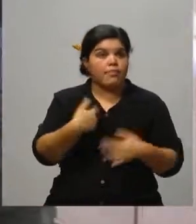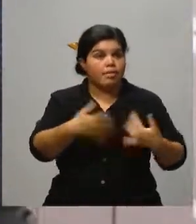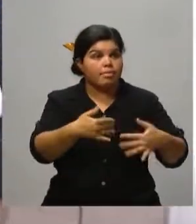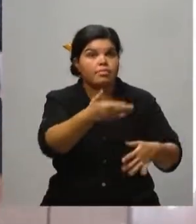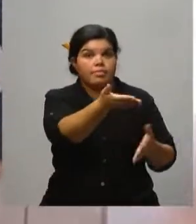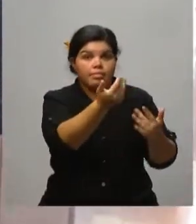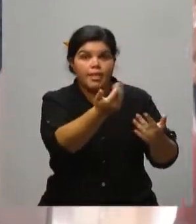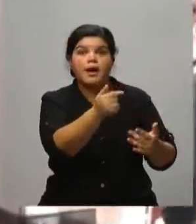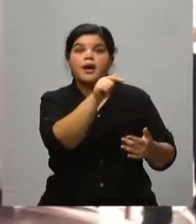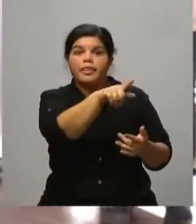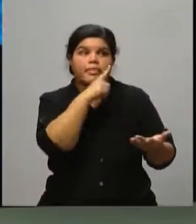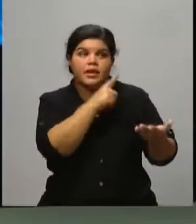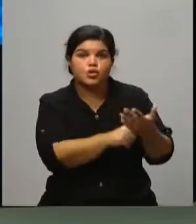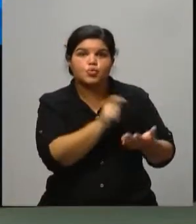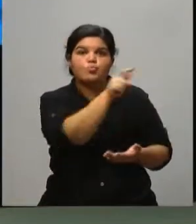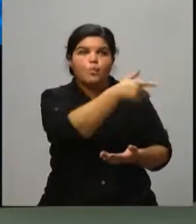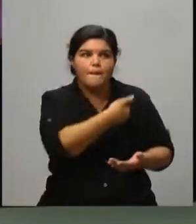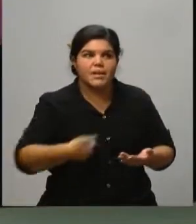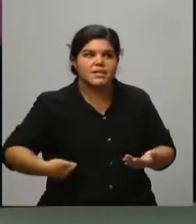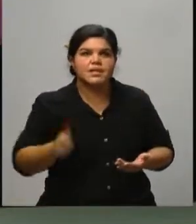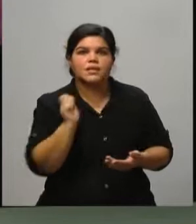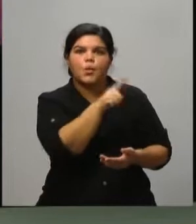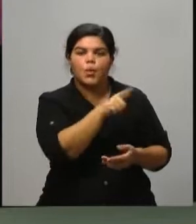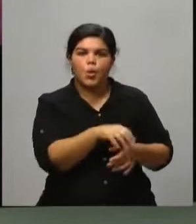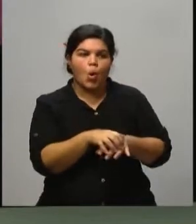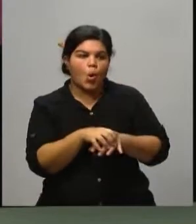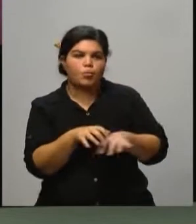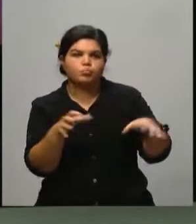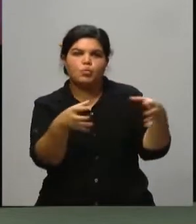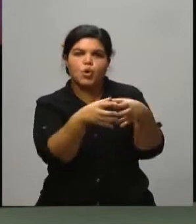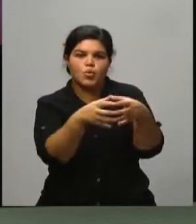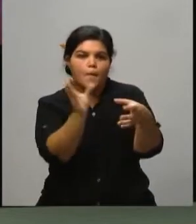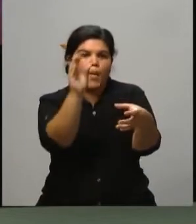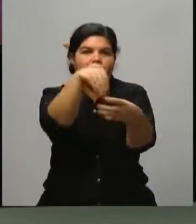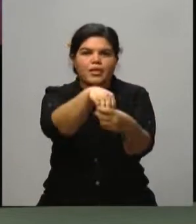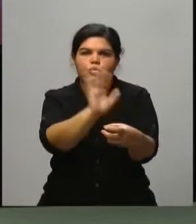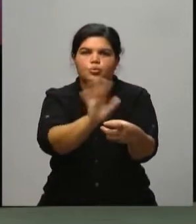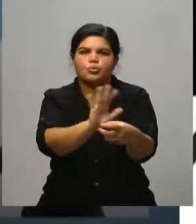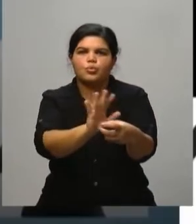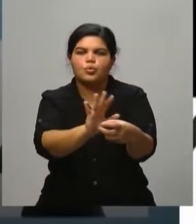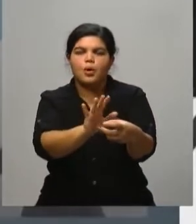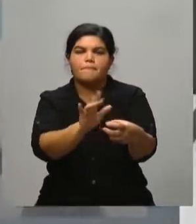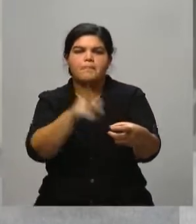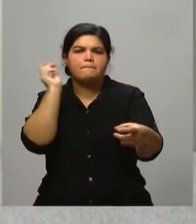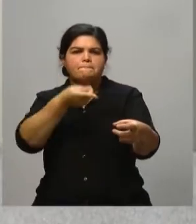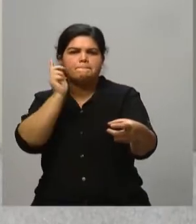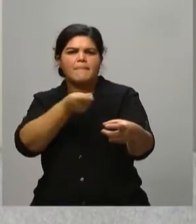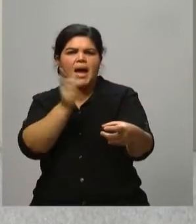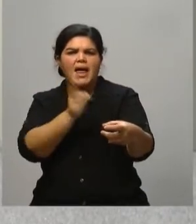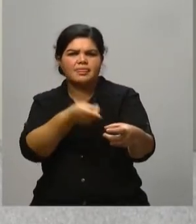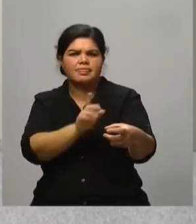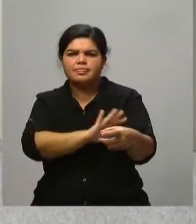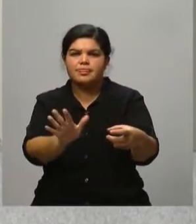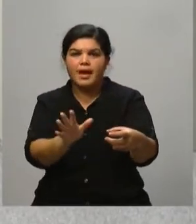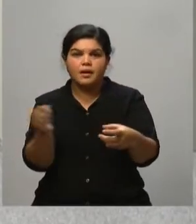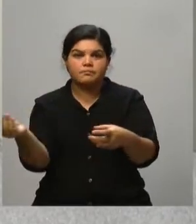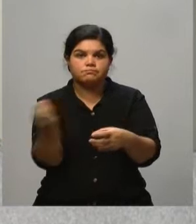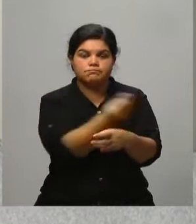partidos tradicionales, pero que pueden aportar nuevas ideas. Eso es lo más importante. Te iba a hacer una pregunta y tenemos que ir enseguida al corte, pero bueno, lo quería